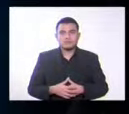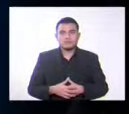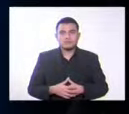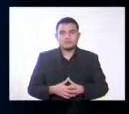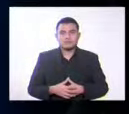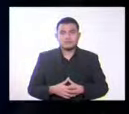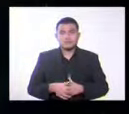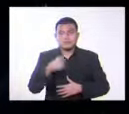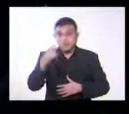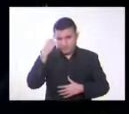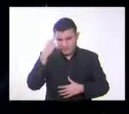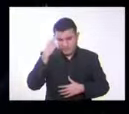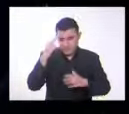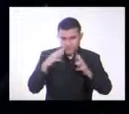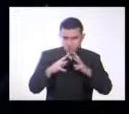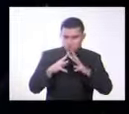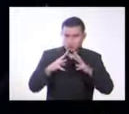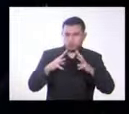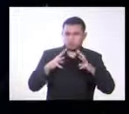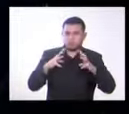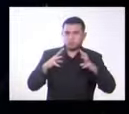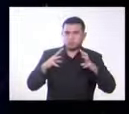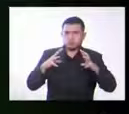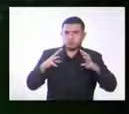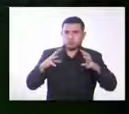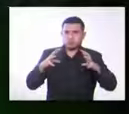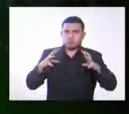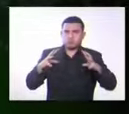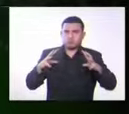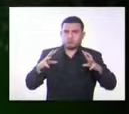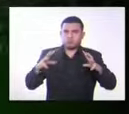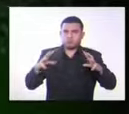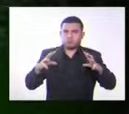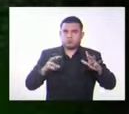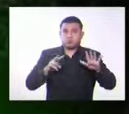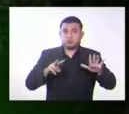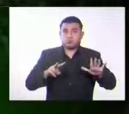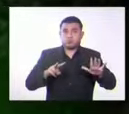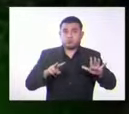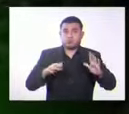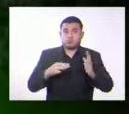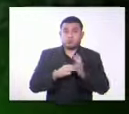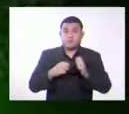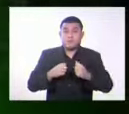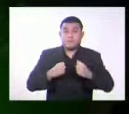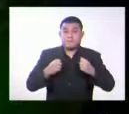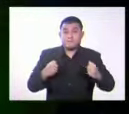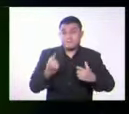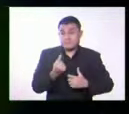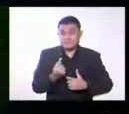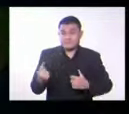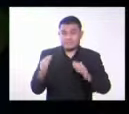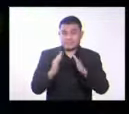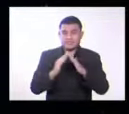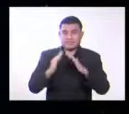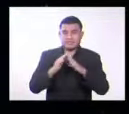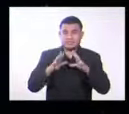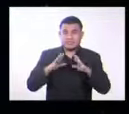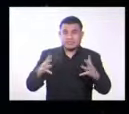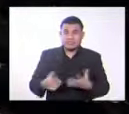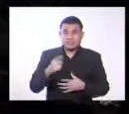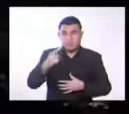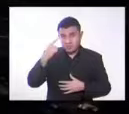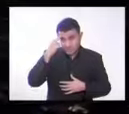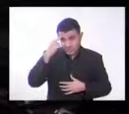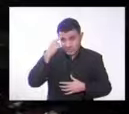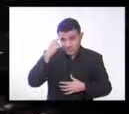Piensa en grande, tan grande que abarques a los más de 7.000 millones de habitantes de la Tierra. Piensa en la energía que